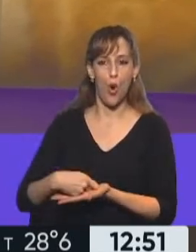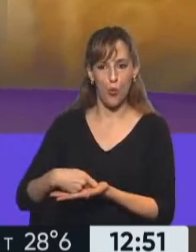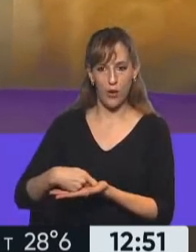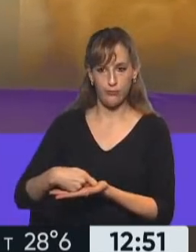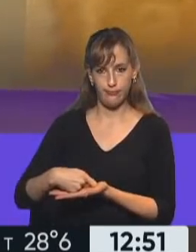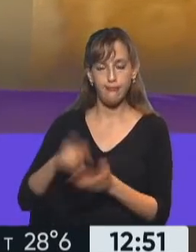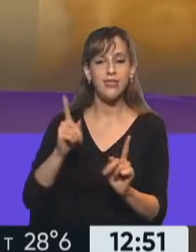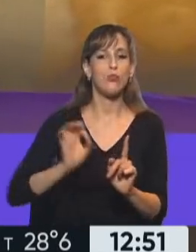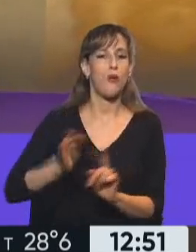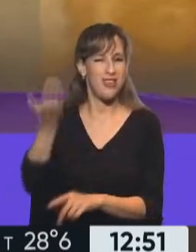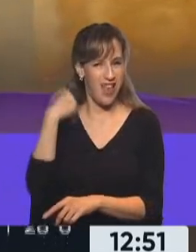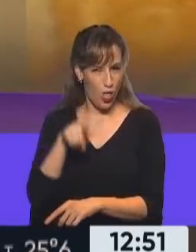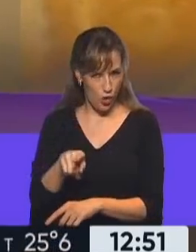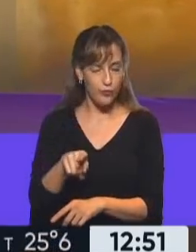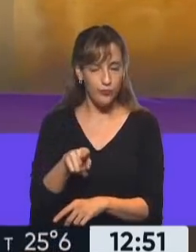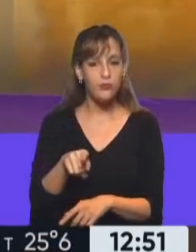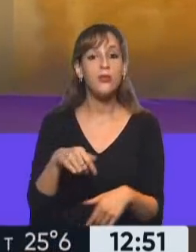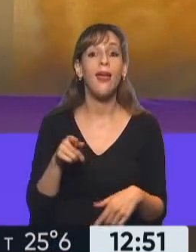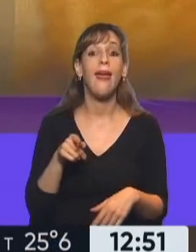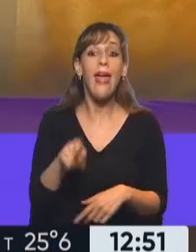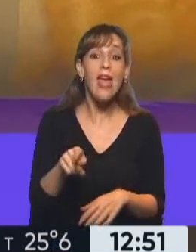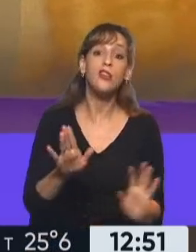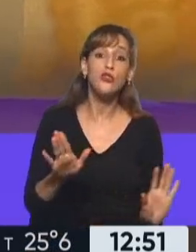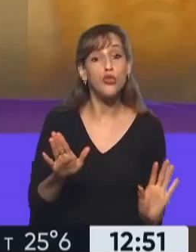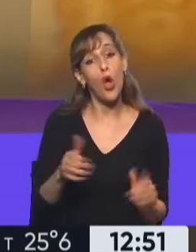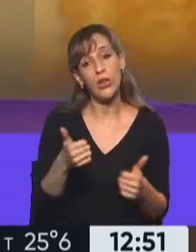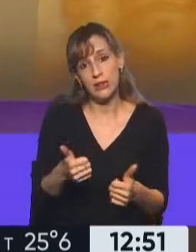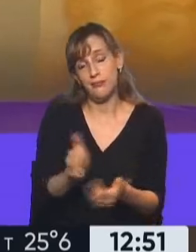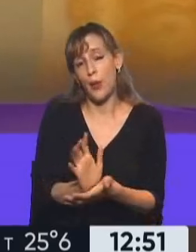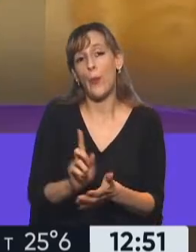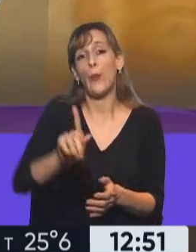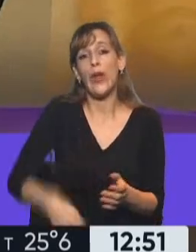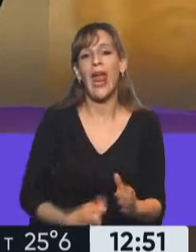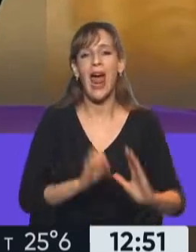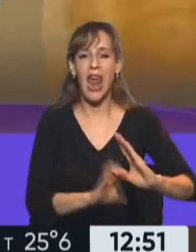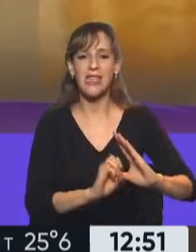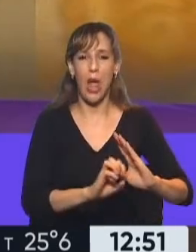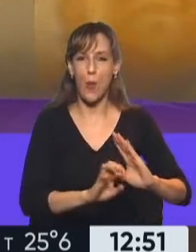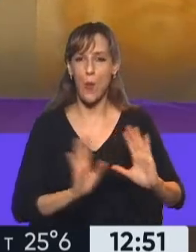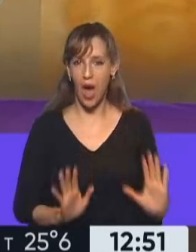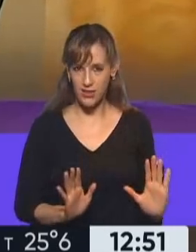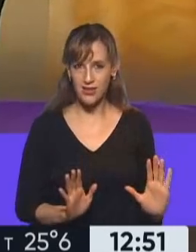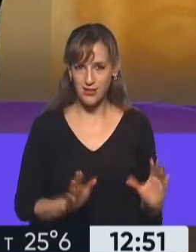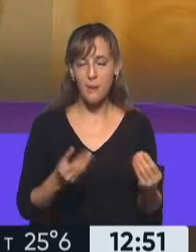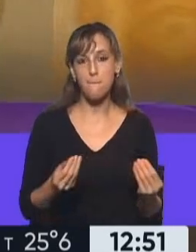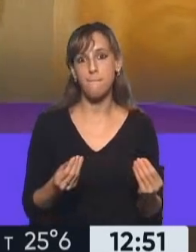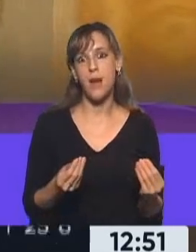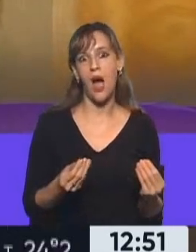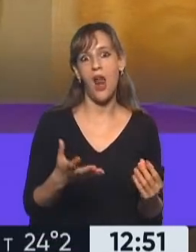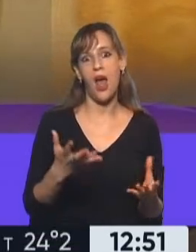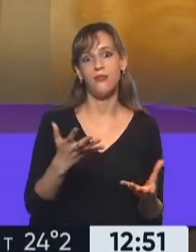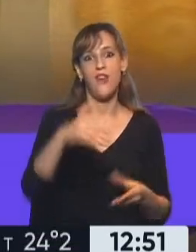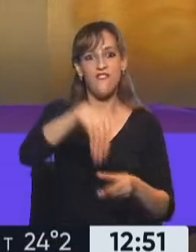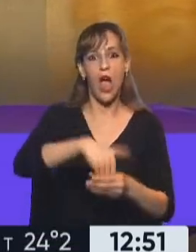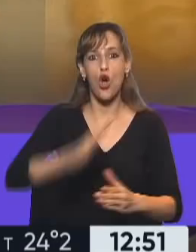el año pasado para pagarle al organismo. Ese sería un colchoncito de reservas para poder tener un poco más fuerte al Banco Central